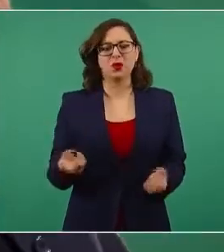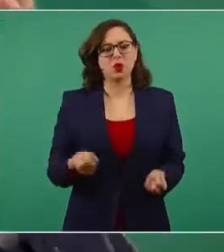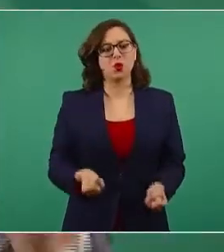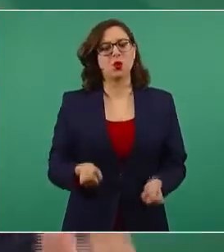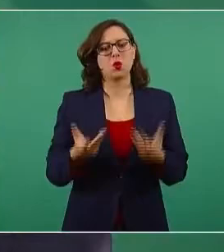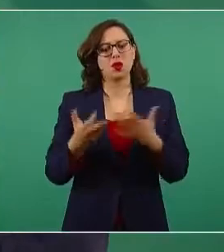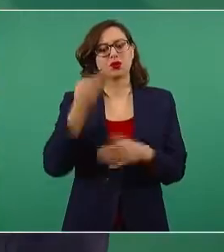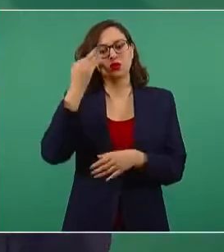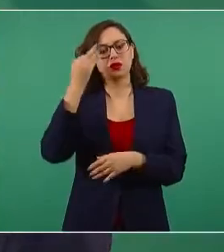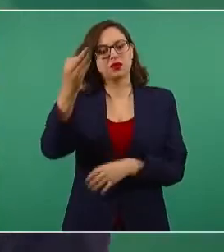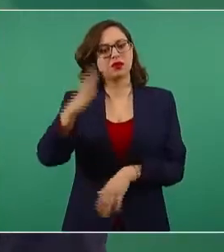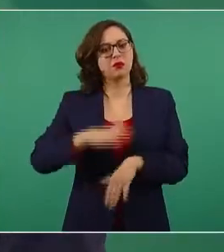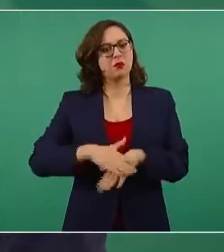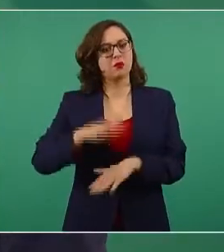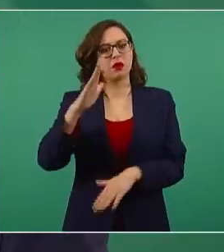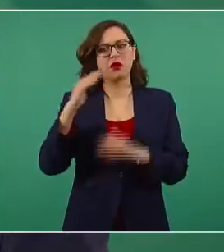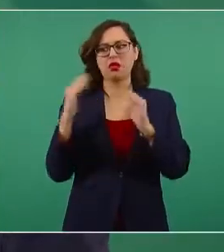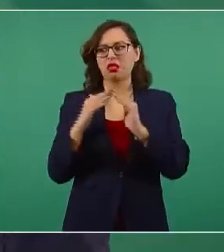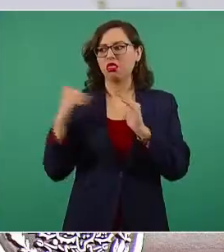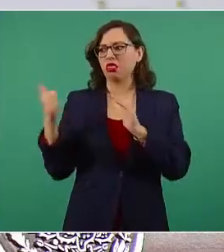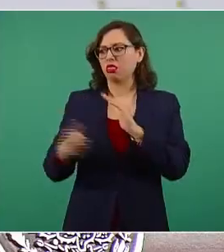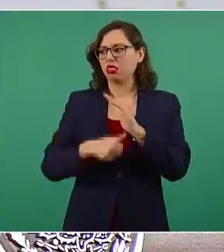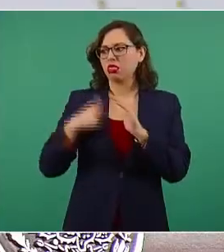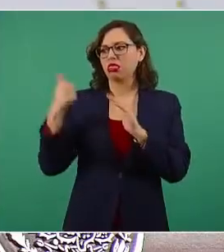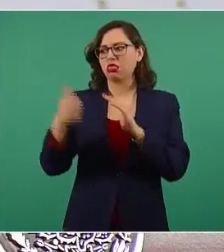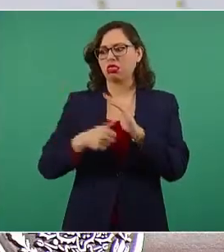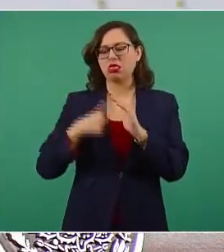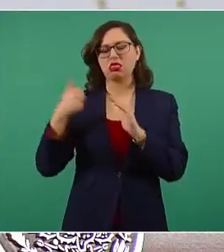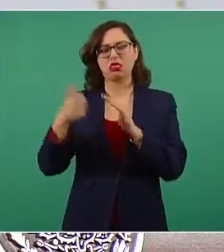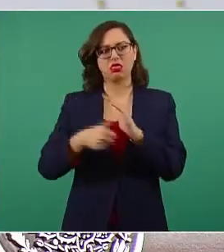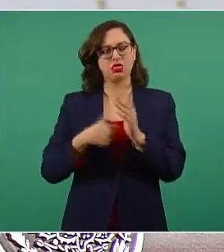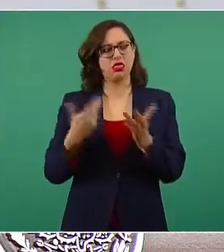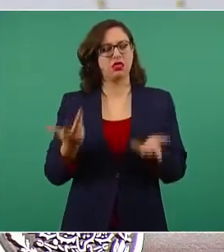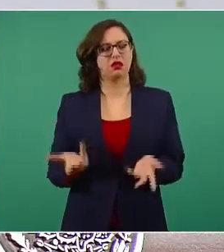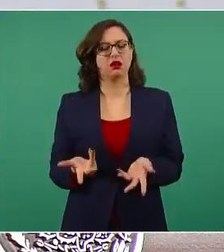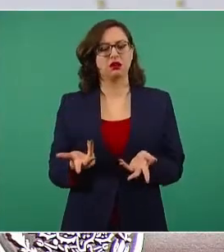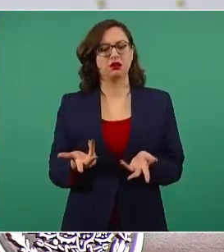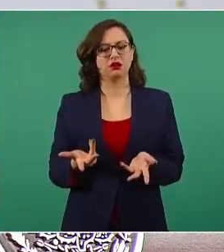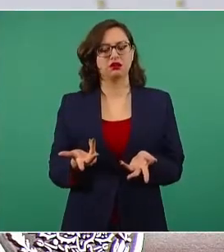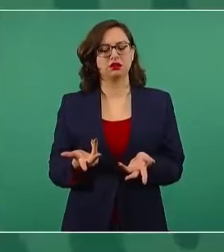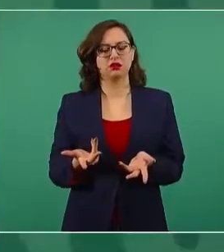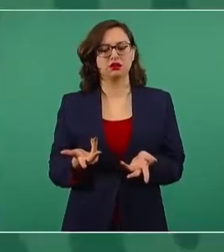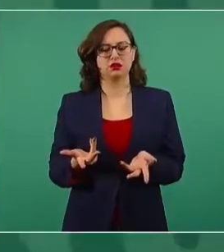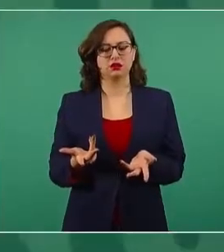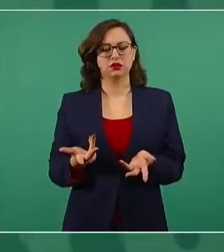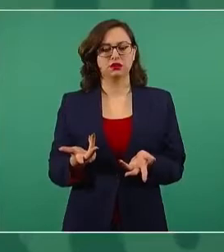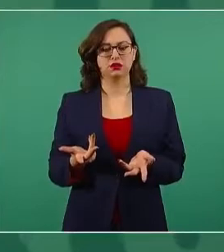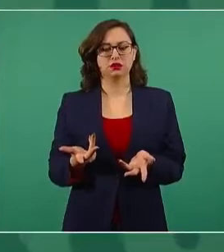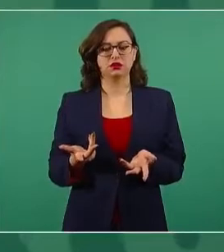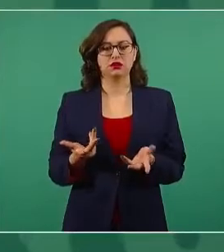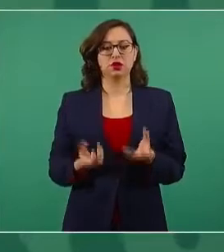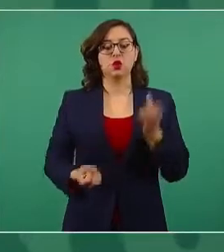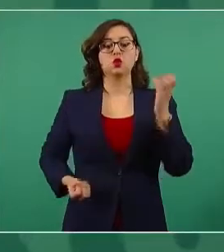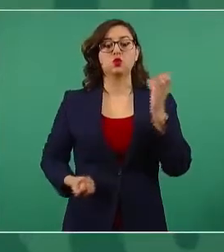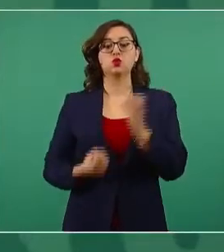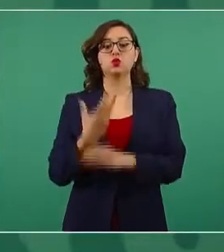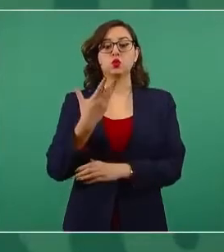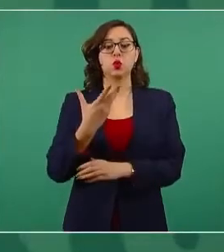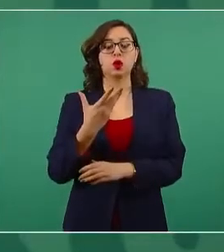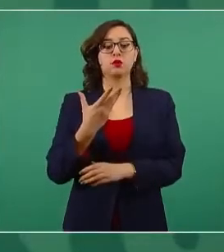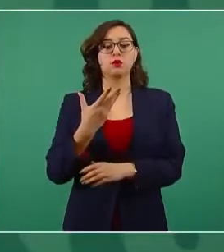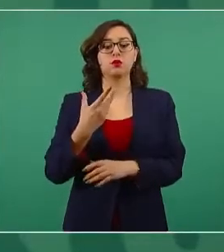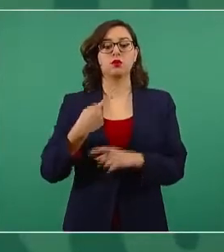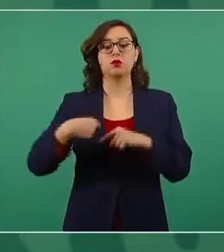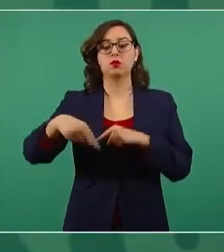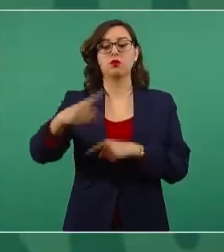continuamos así. El nuevo ciclo escolar pues inicia a finales de